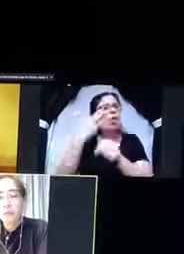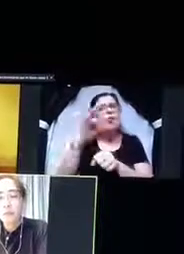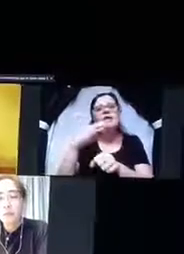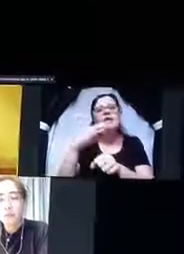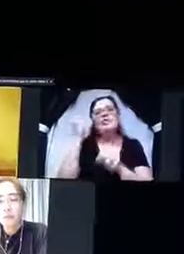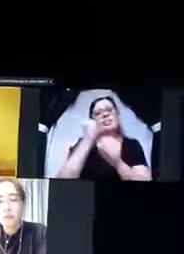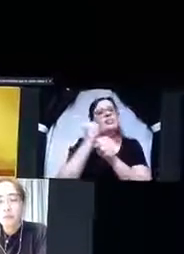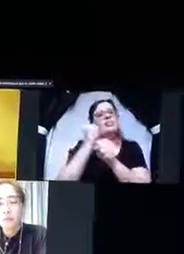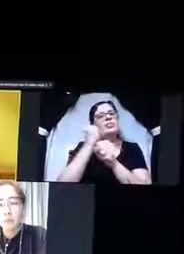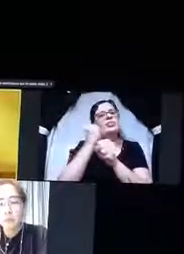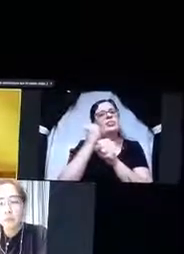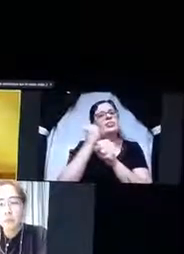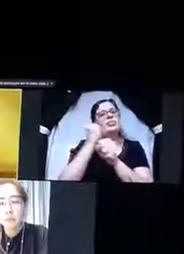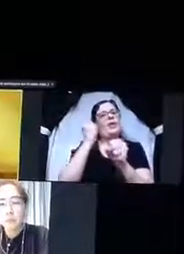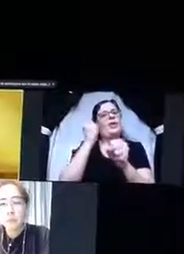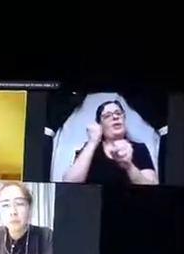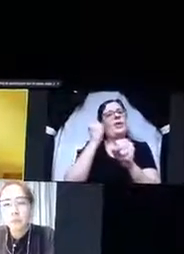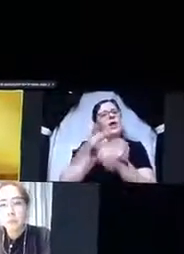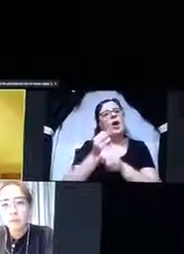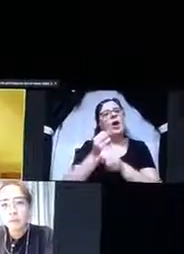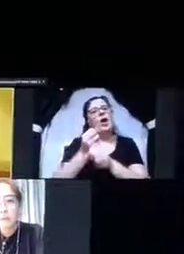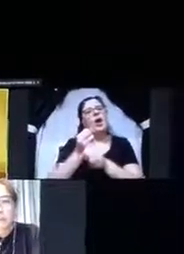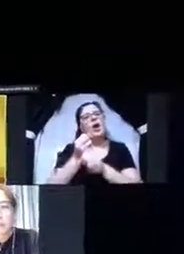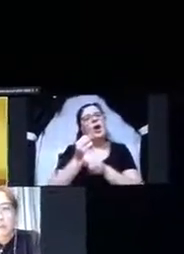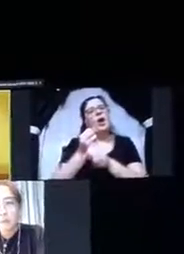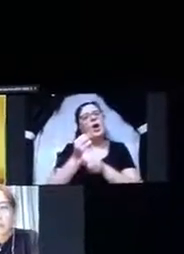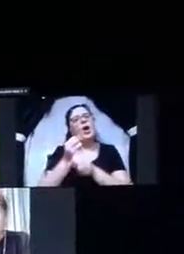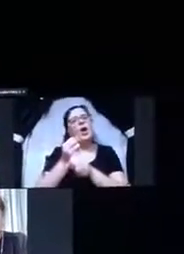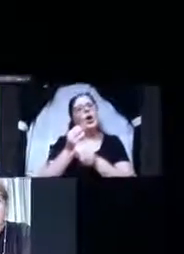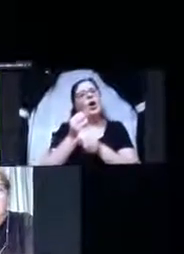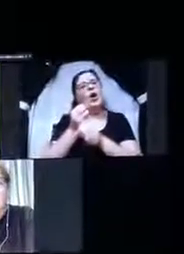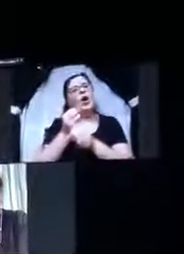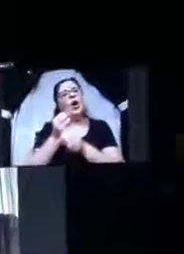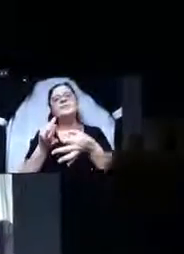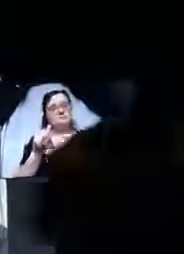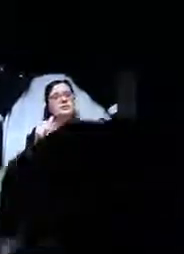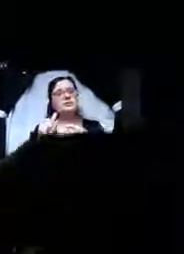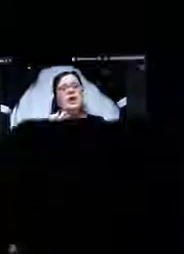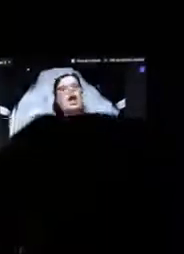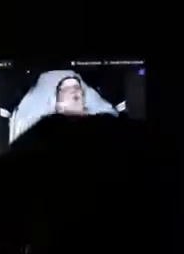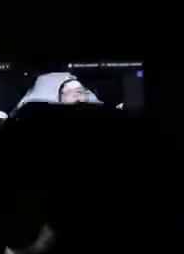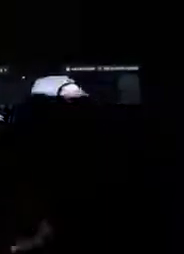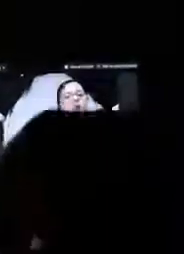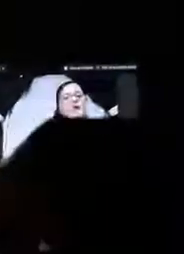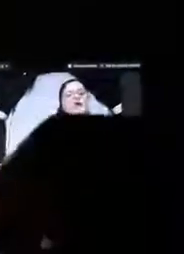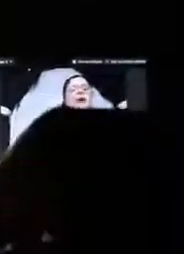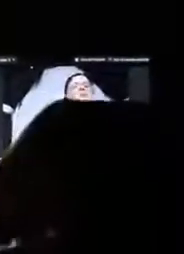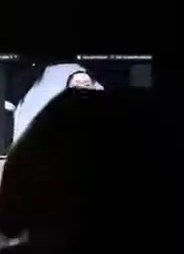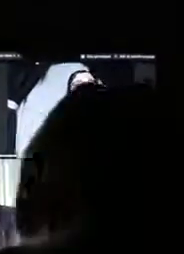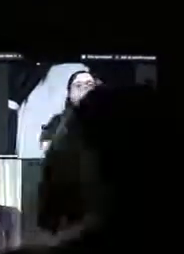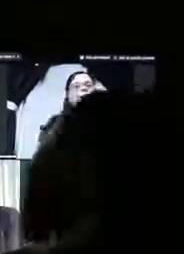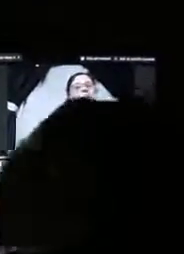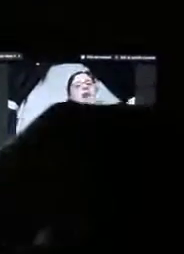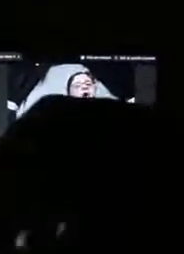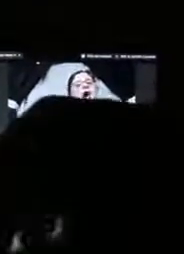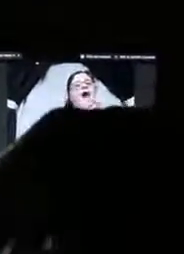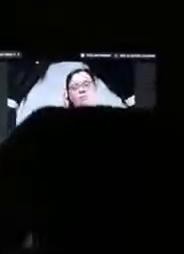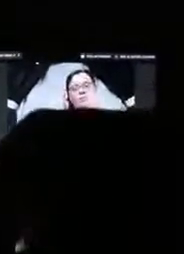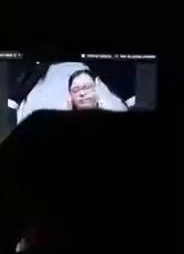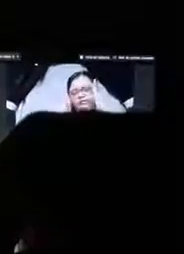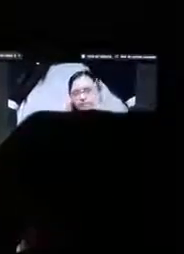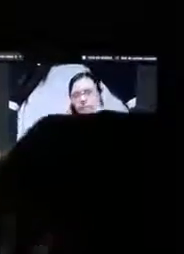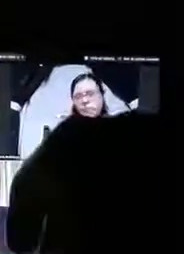lo que vamos a hacer en logogenia o en cualquier otra de las intervenciones que se presenten